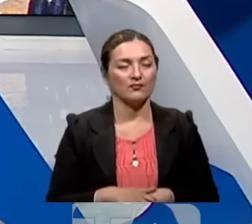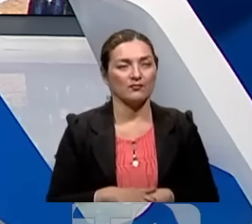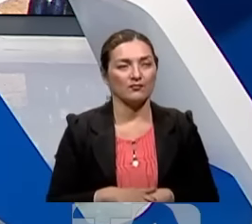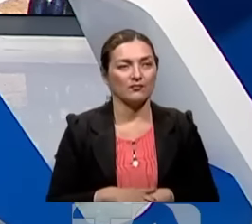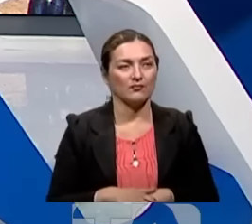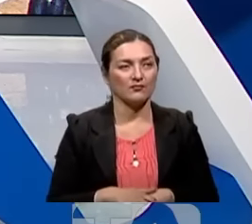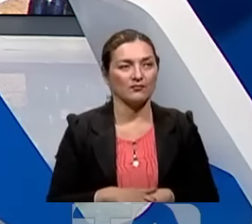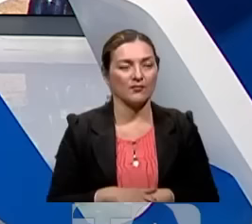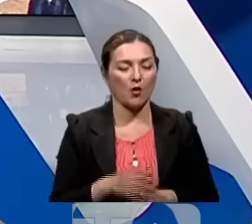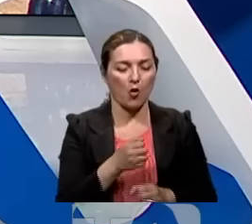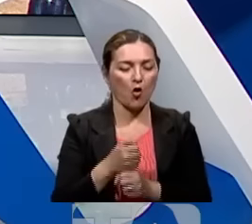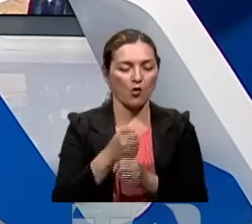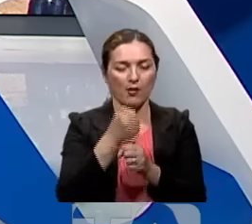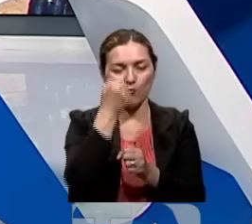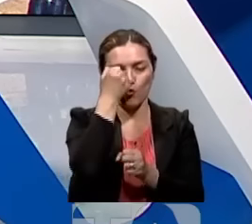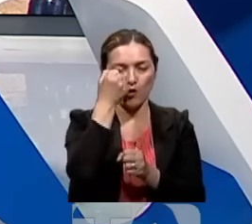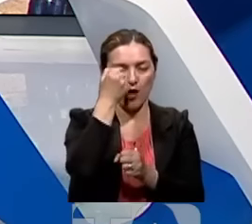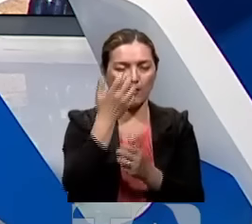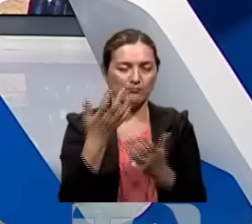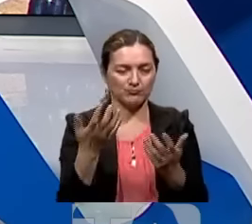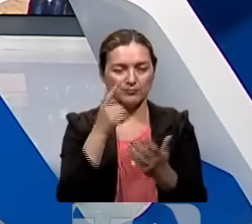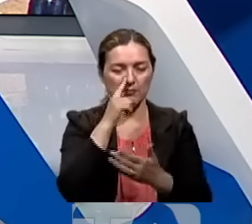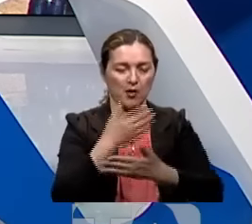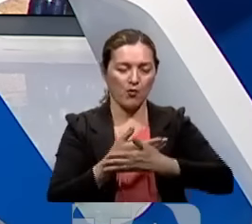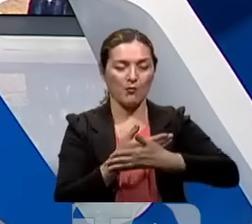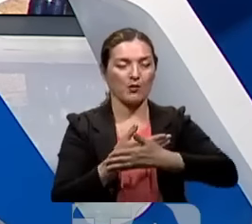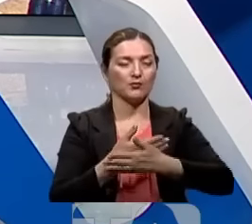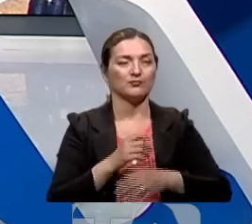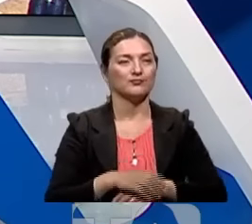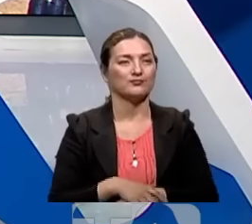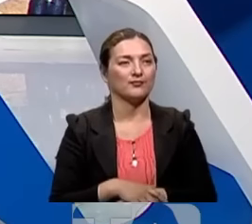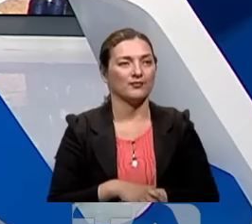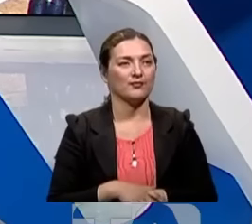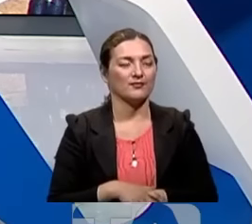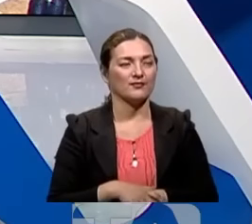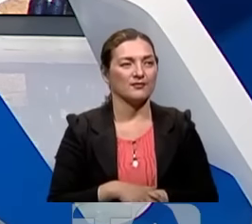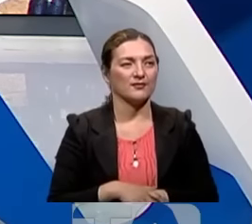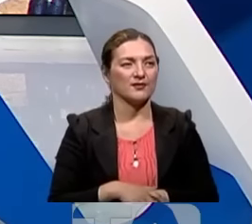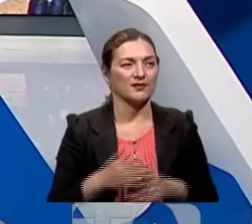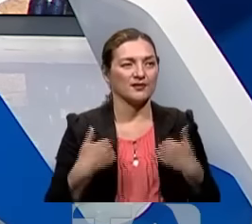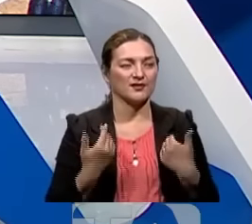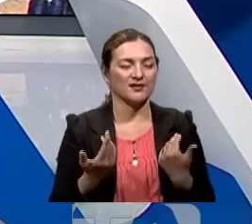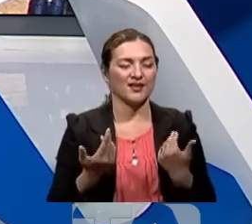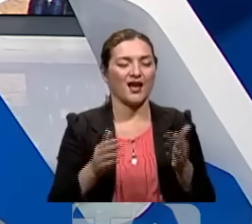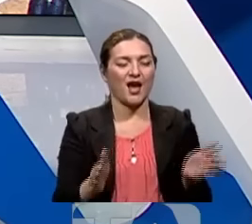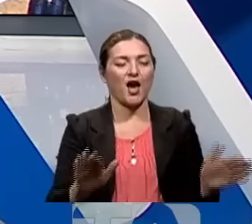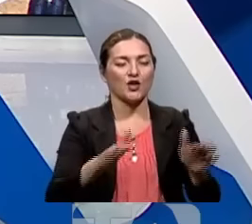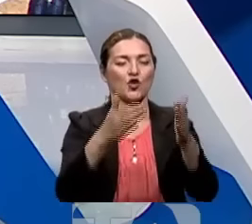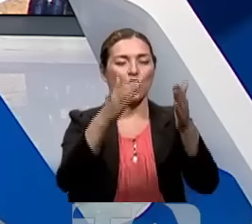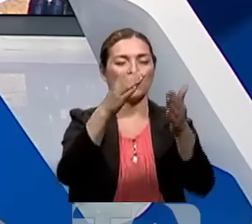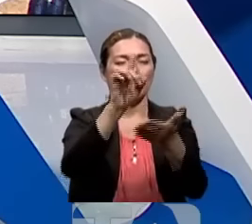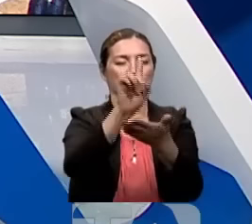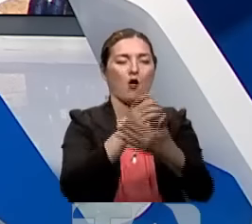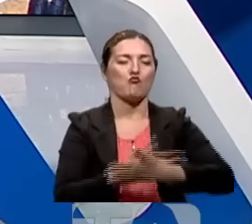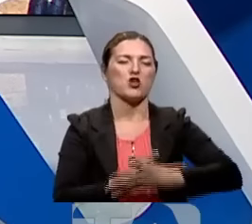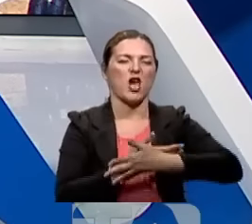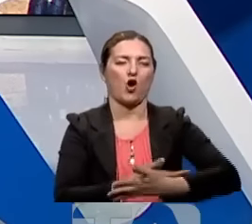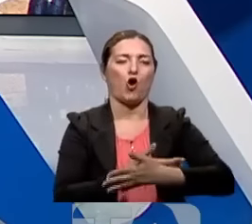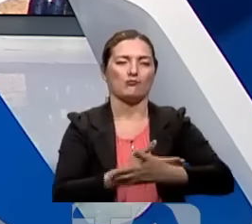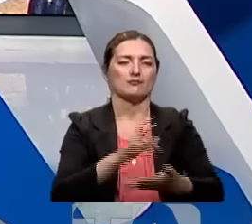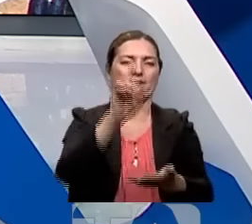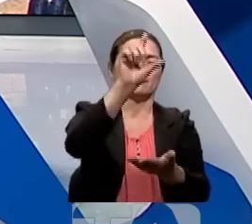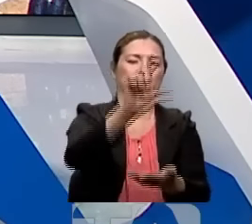¿no? De colada morada. Ok. Está de guagua de pan. De guagua linda. Y yo. Muñeco de torta. Bueno, así estamos. ¿Te queda,